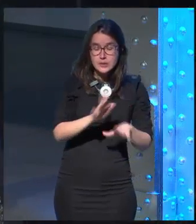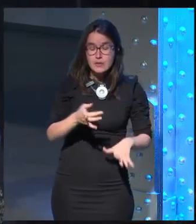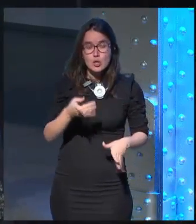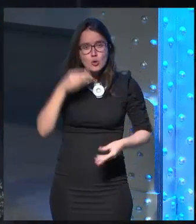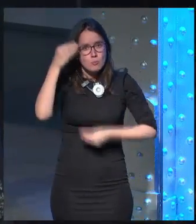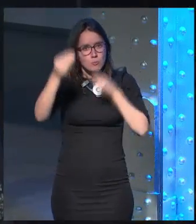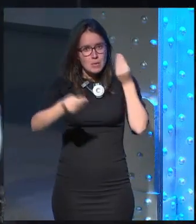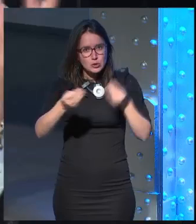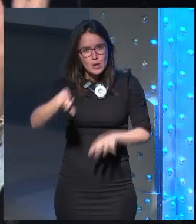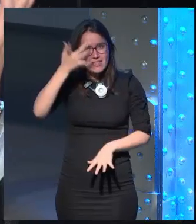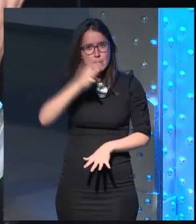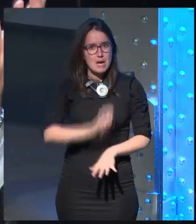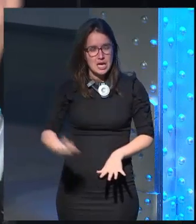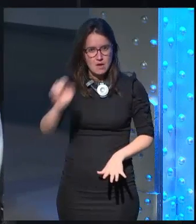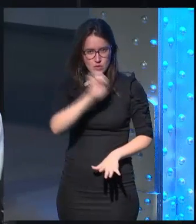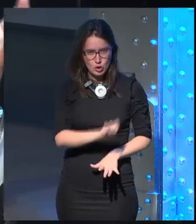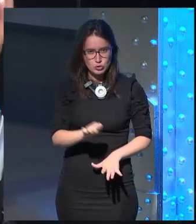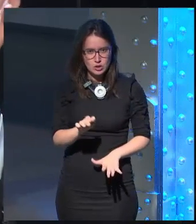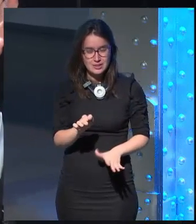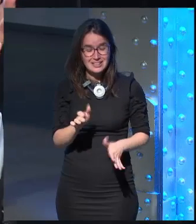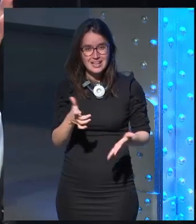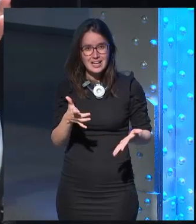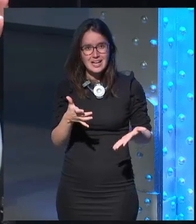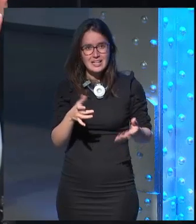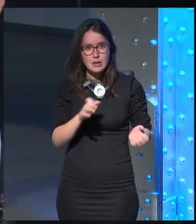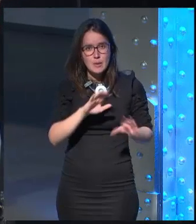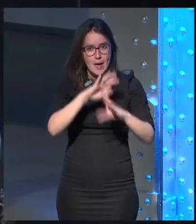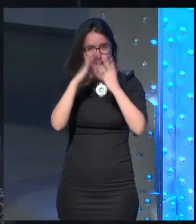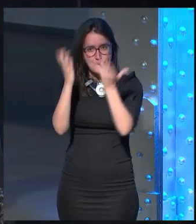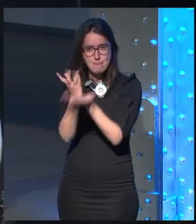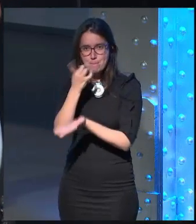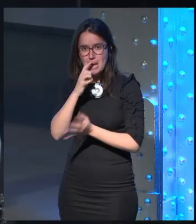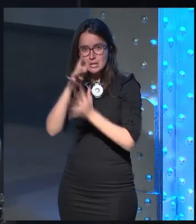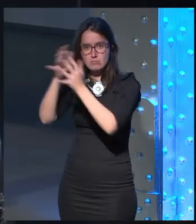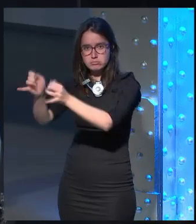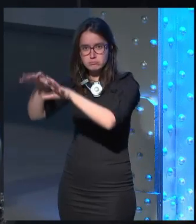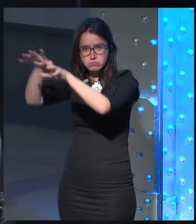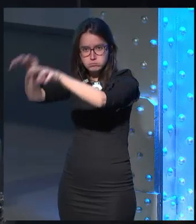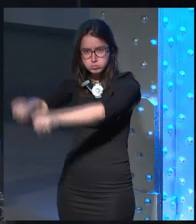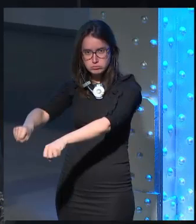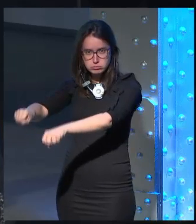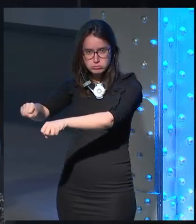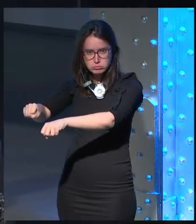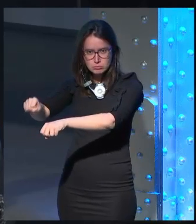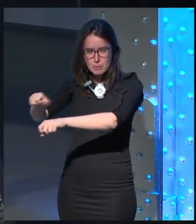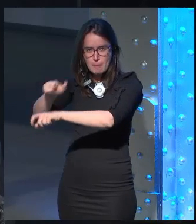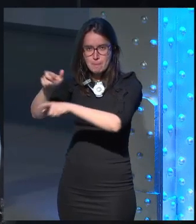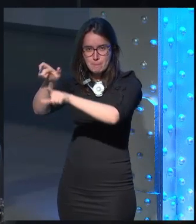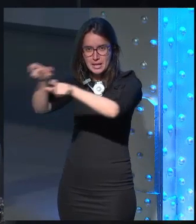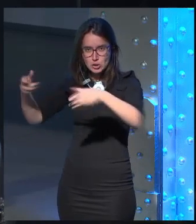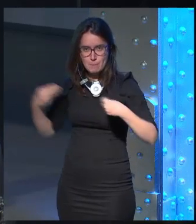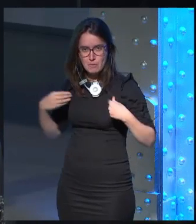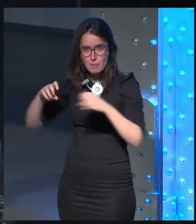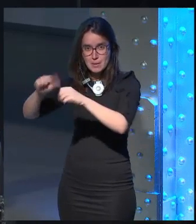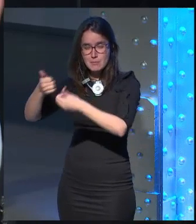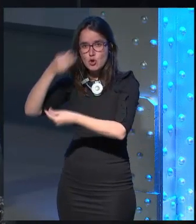Creo que es una idea estupenda que se vaya a Marte y que se colonice Marte, pero no creo que